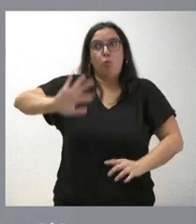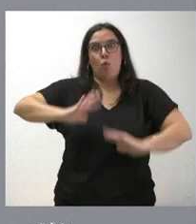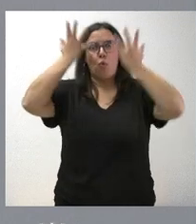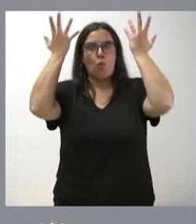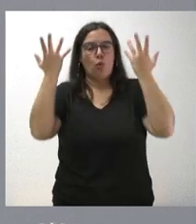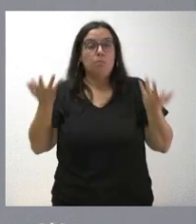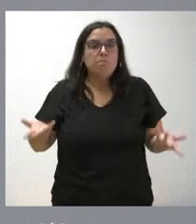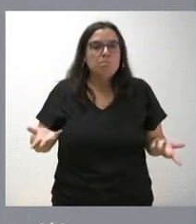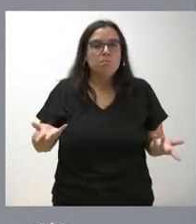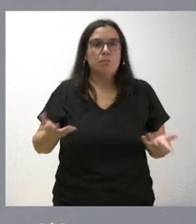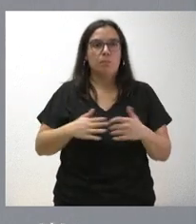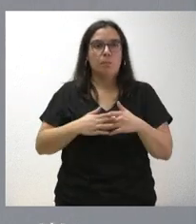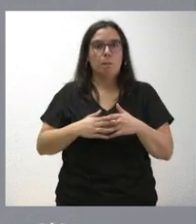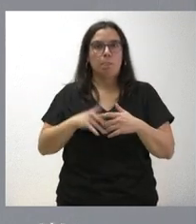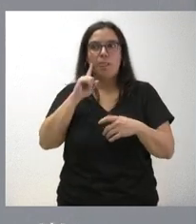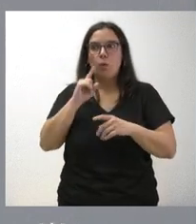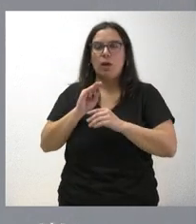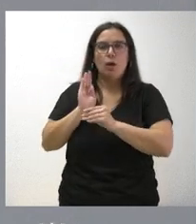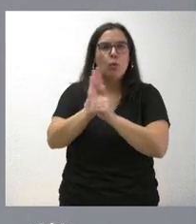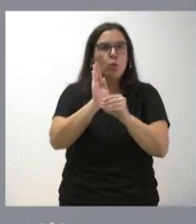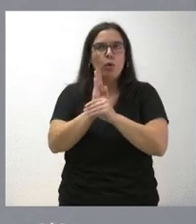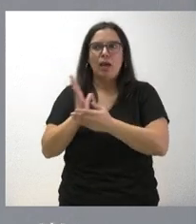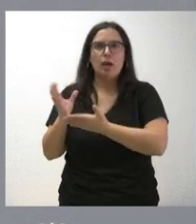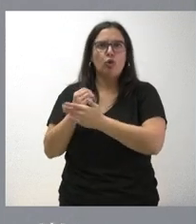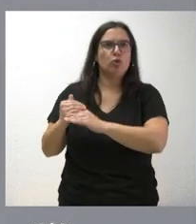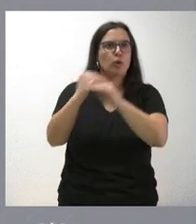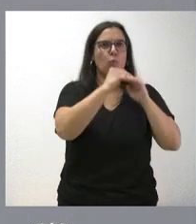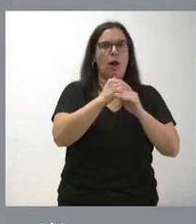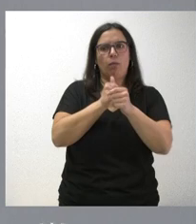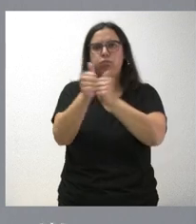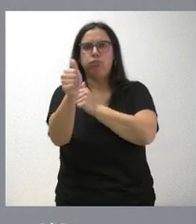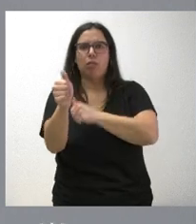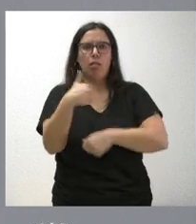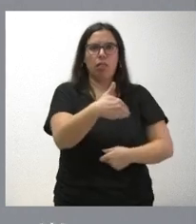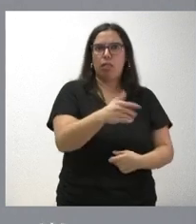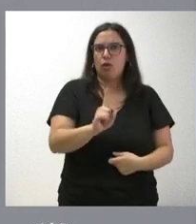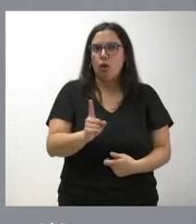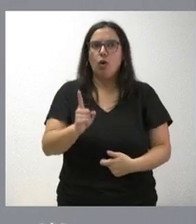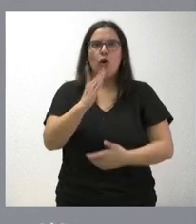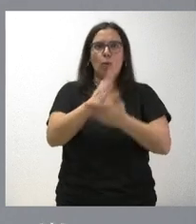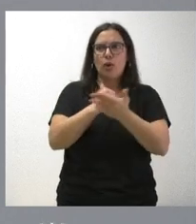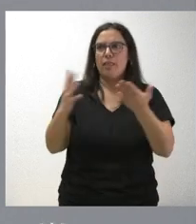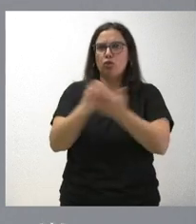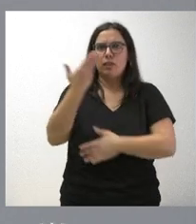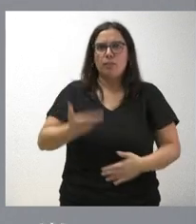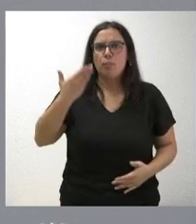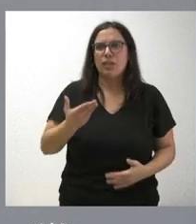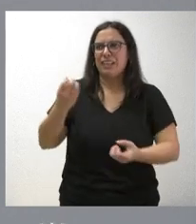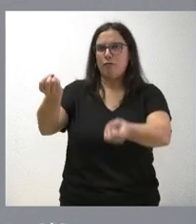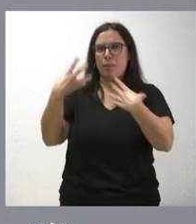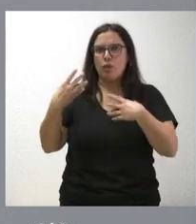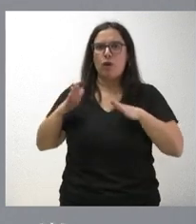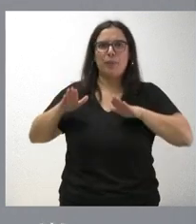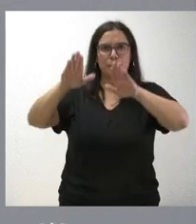esta idea de que se nos Trata a todos igual que no haya ciudadanos de primera y de segunda que todas las comunidades autónomas contemos que seamos informados a la vez